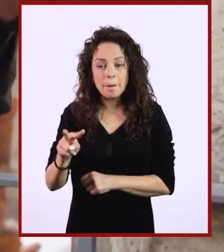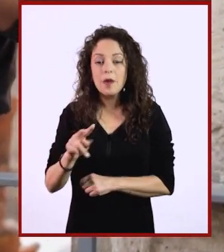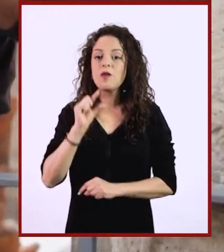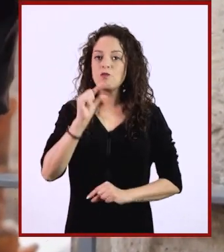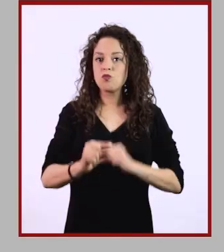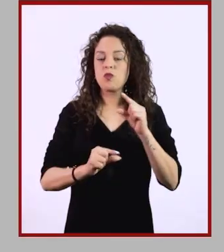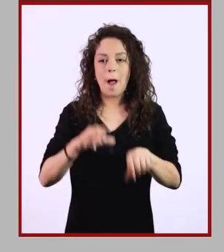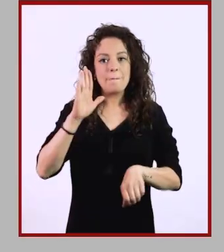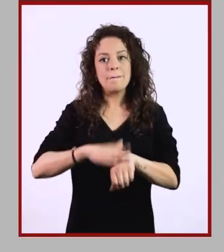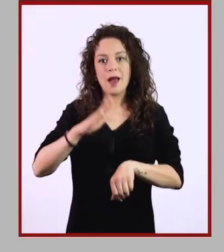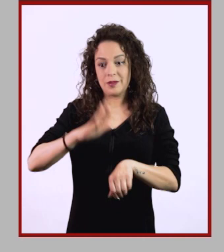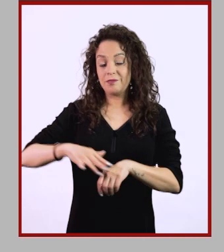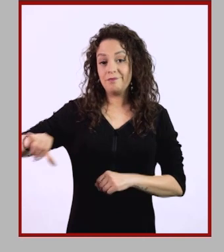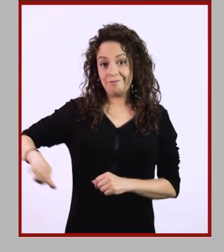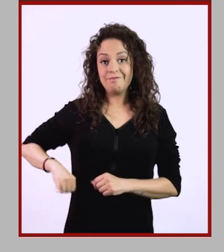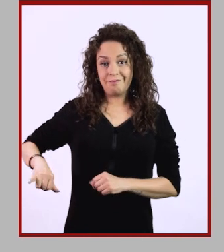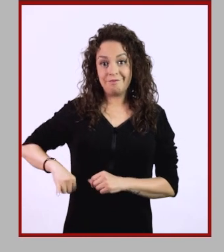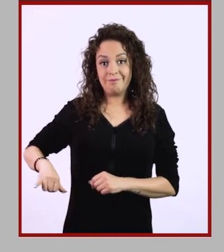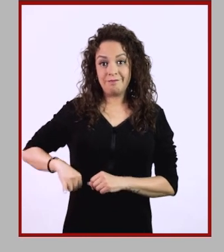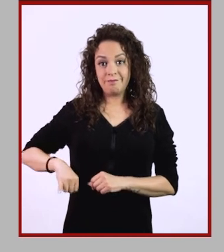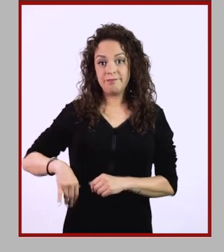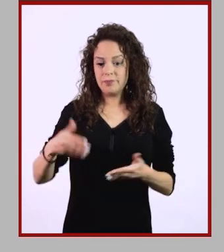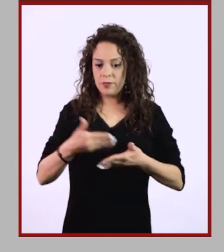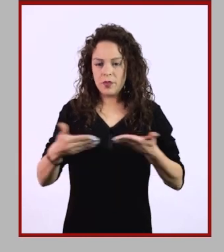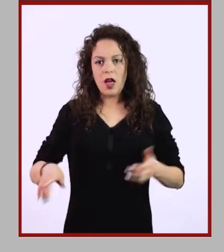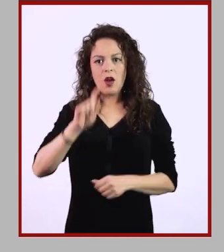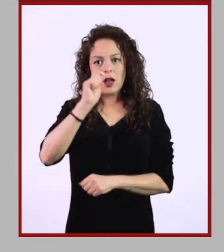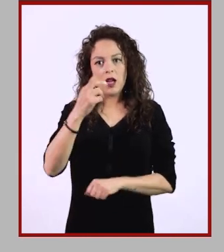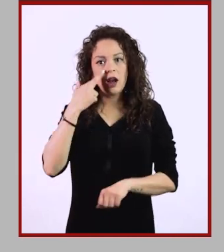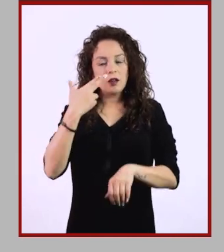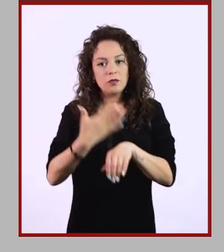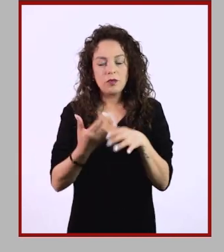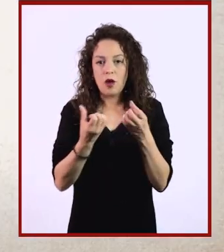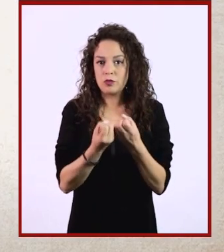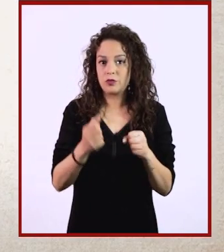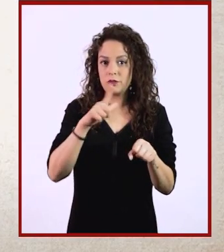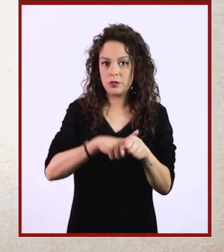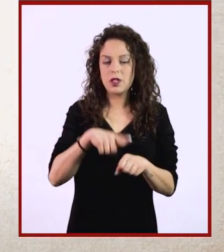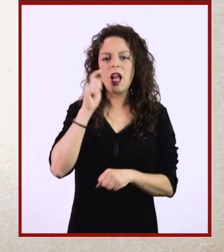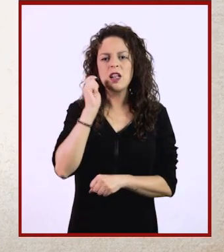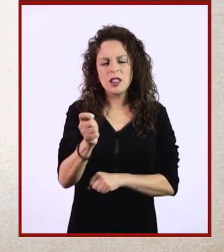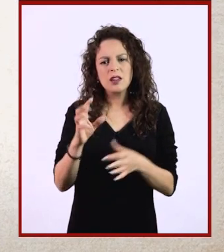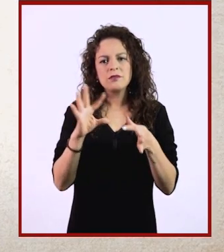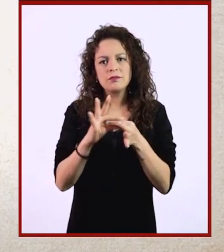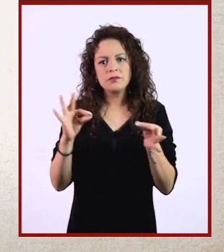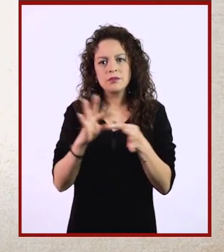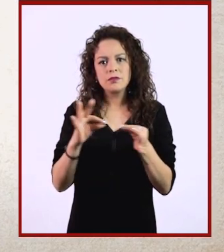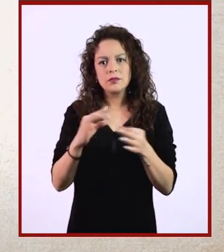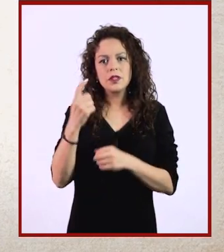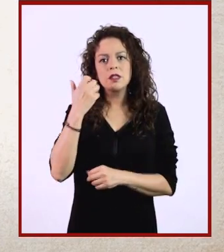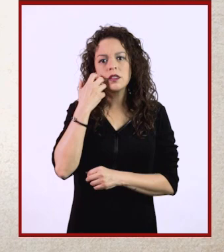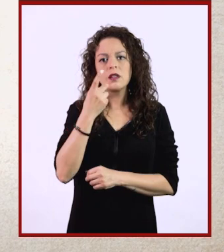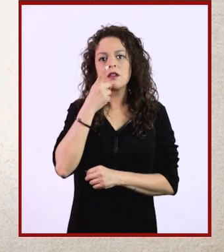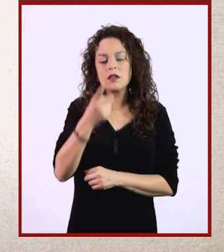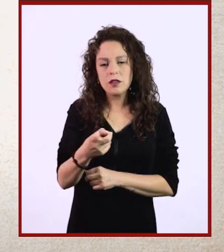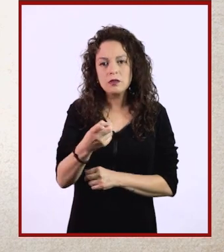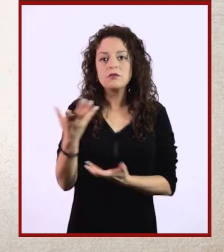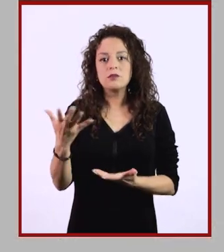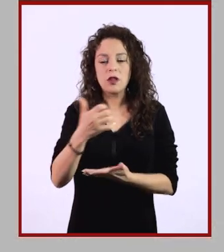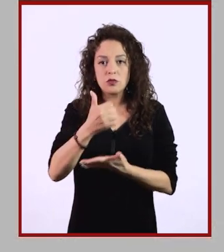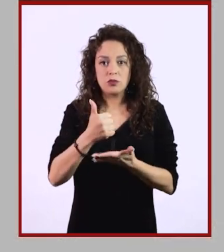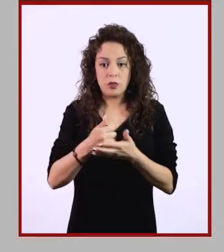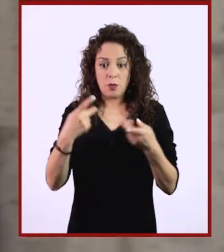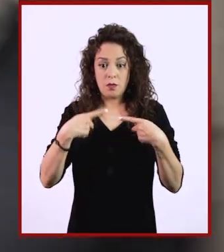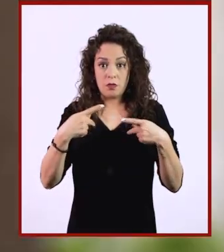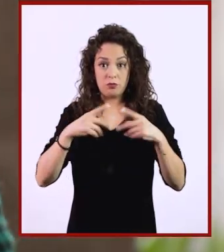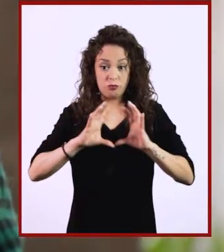más interesante. Hoy, desde la responsabilidad social, hablaremos sobre el significado e implicaciones de la